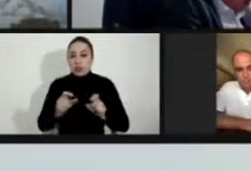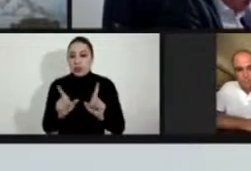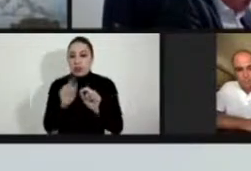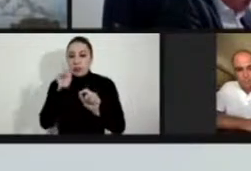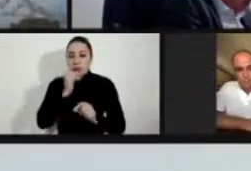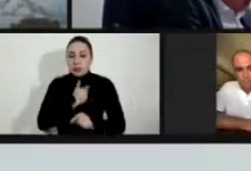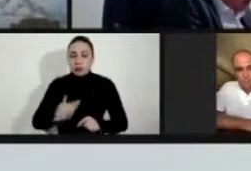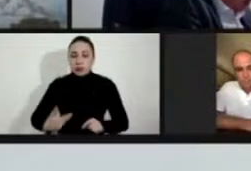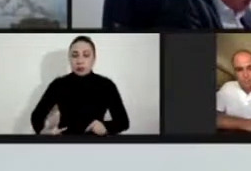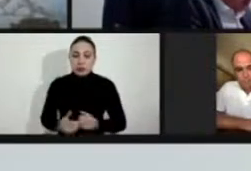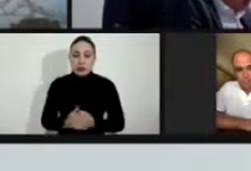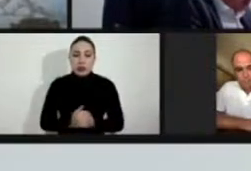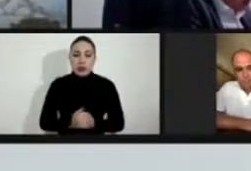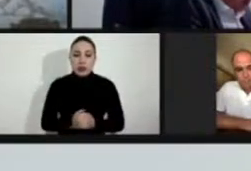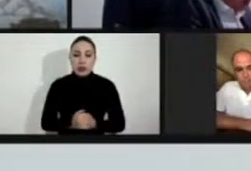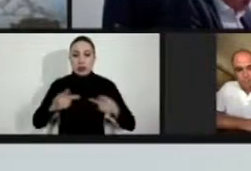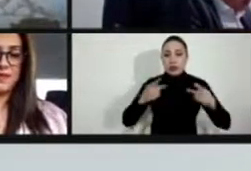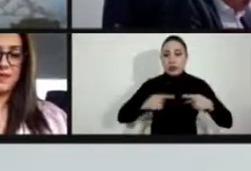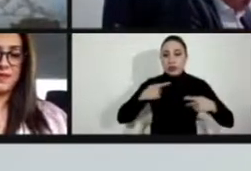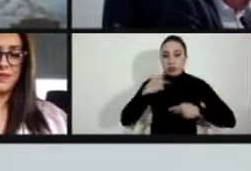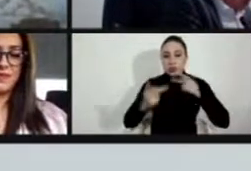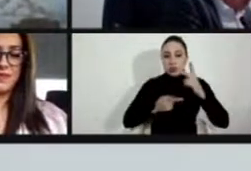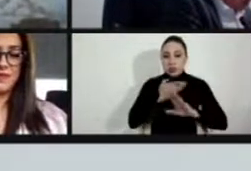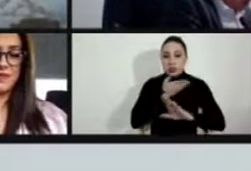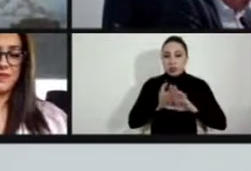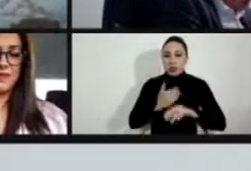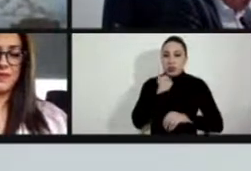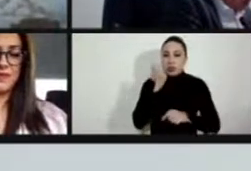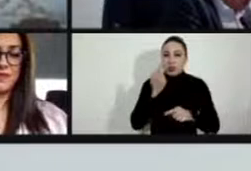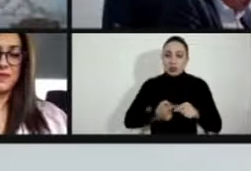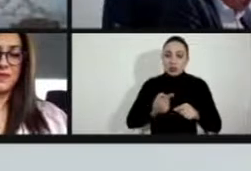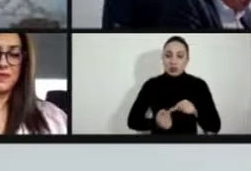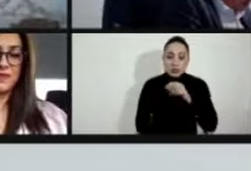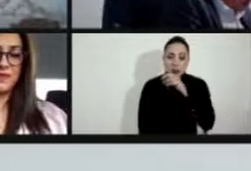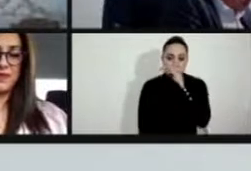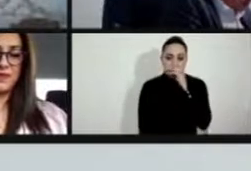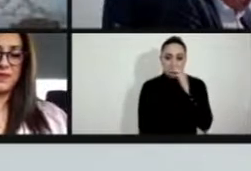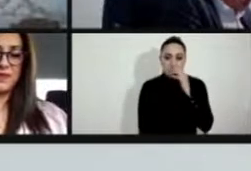a discusión el dictamen, se abre el registro de oradores, oradores en contra.